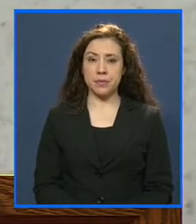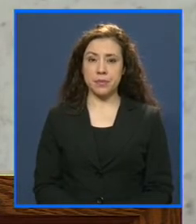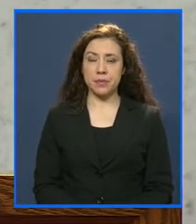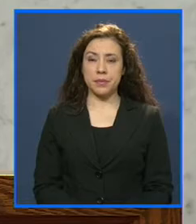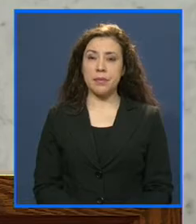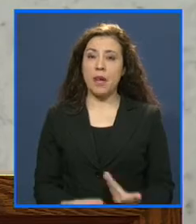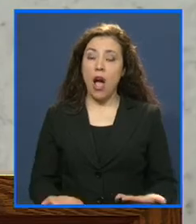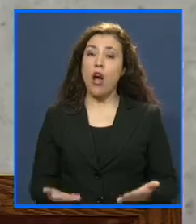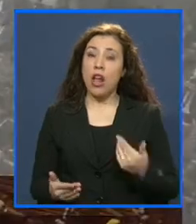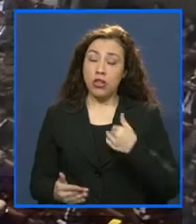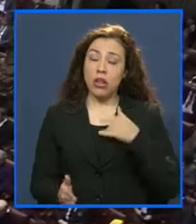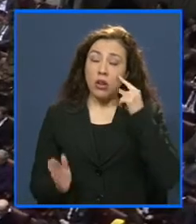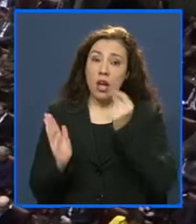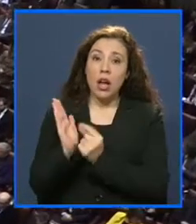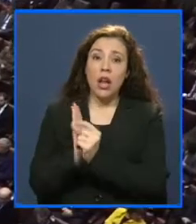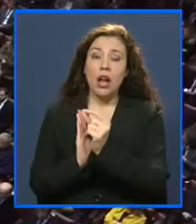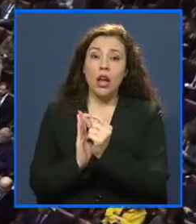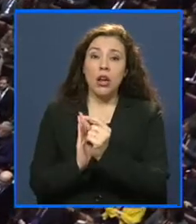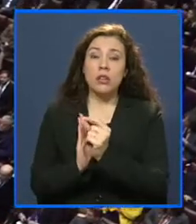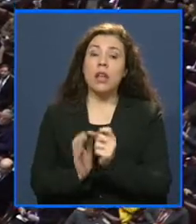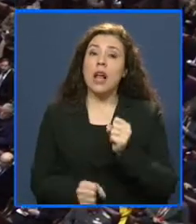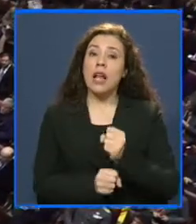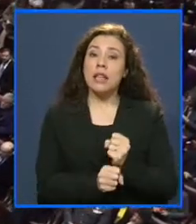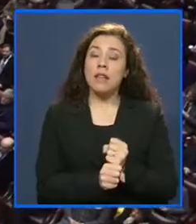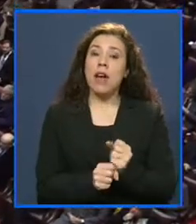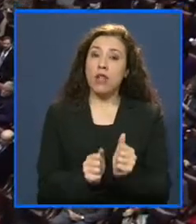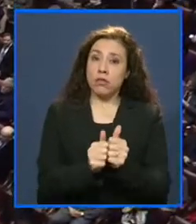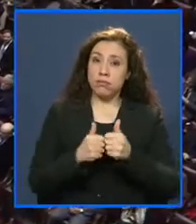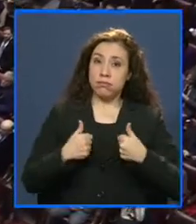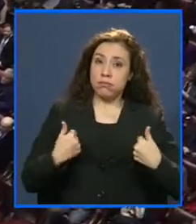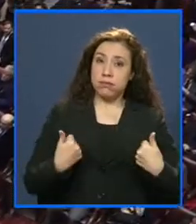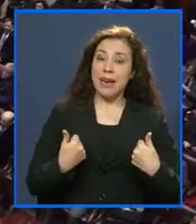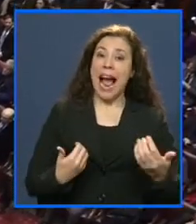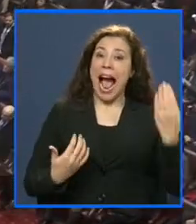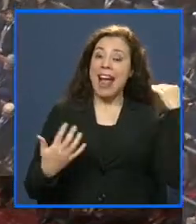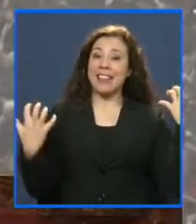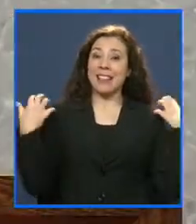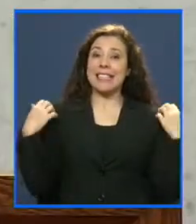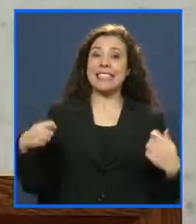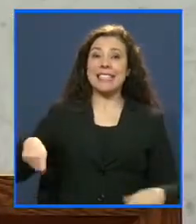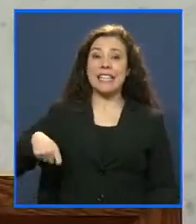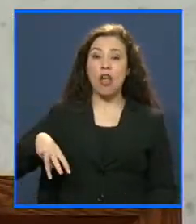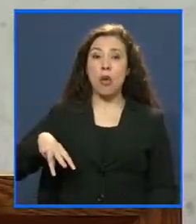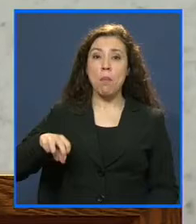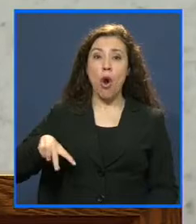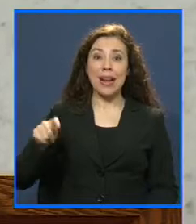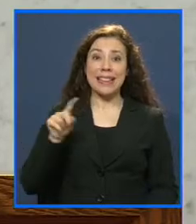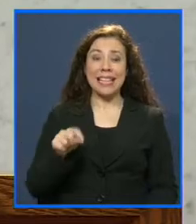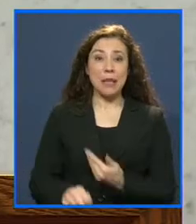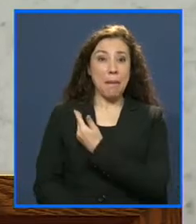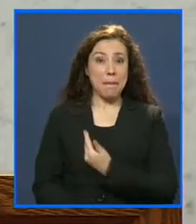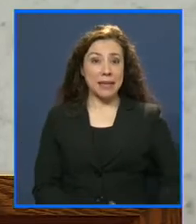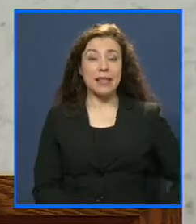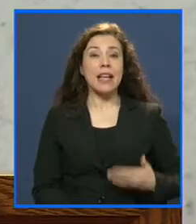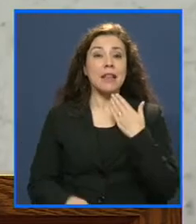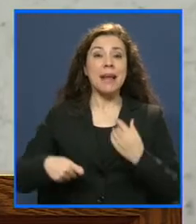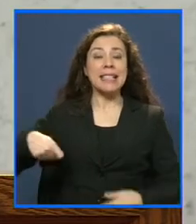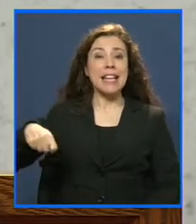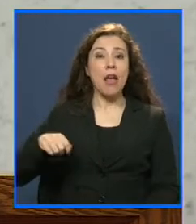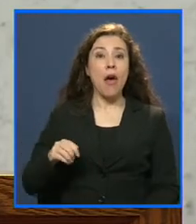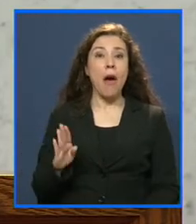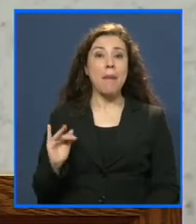quiero reconocer la labor de la mesa que no salte cediera dirigida por el senador carlos montes como presidente y el senador carlos bianchi